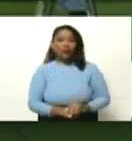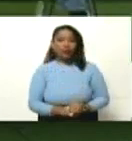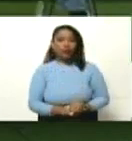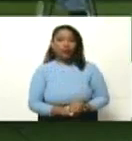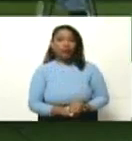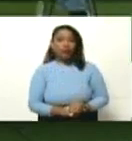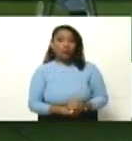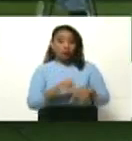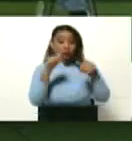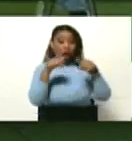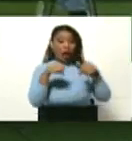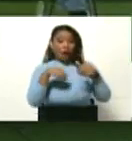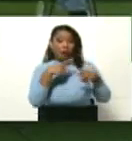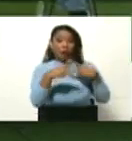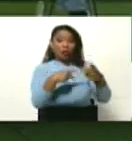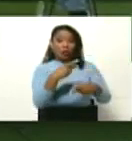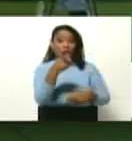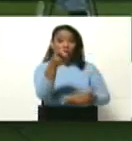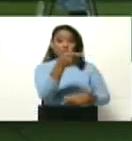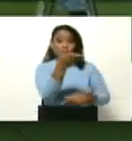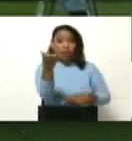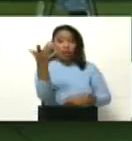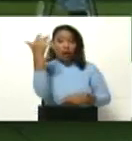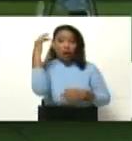Este proceso que llevan ustedes adelante